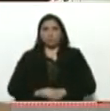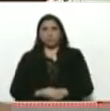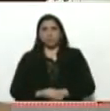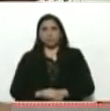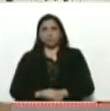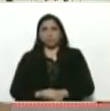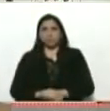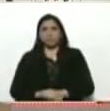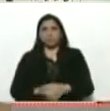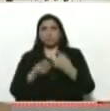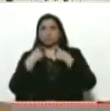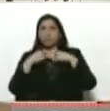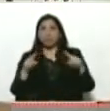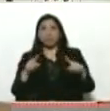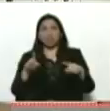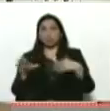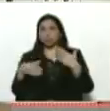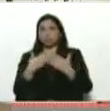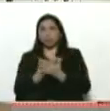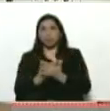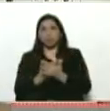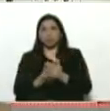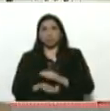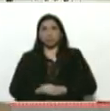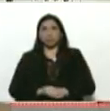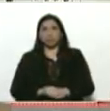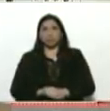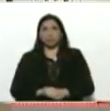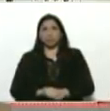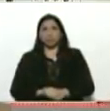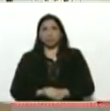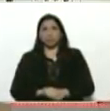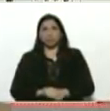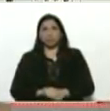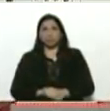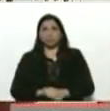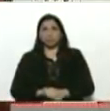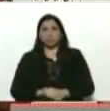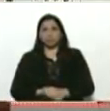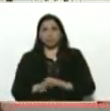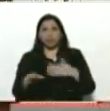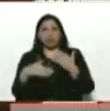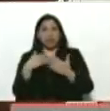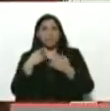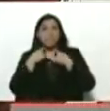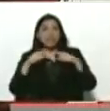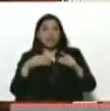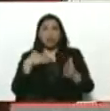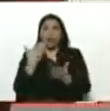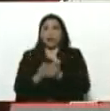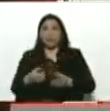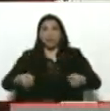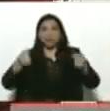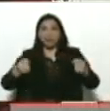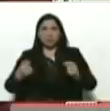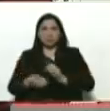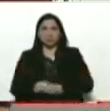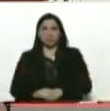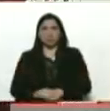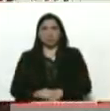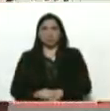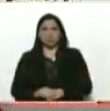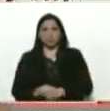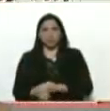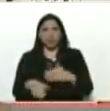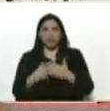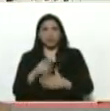Y perdieron hasta las, ¿cómo se llama? Las gaveras, ¿no? ¿Cómo se llama eso? Hasta la cesta. Pero eso tiene otro nombre, ¿vale? Eso se llama,